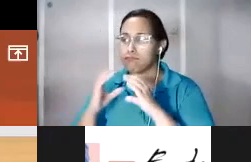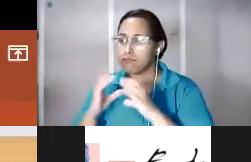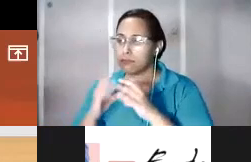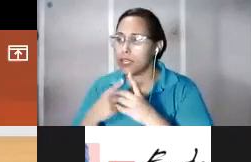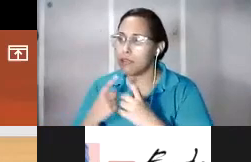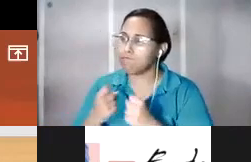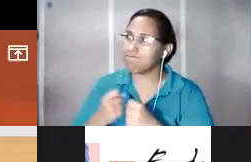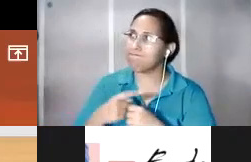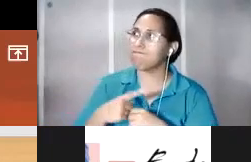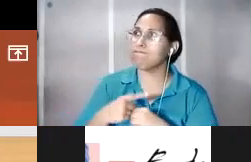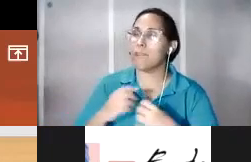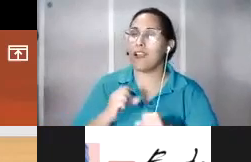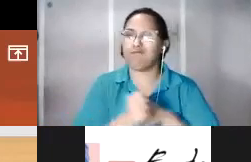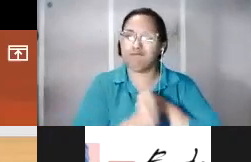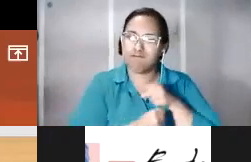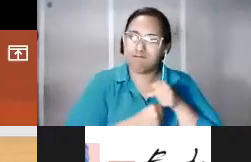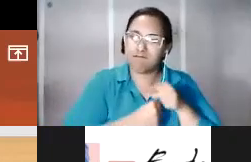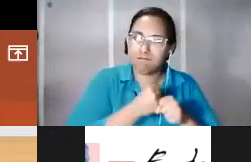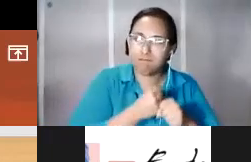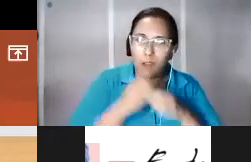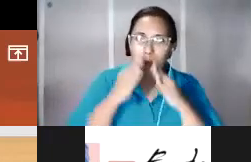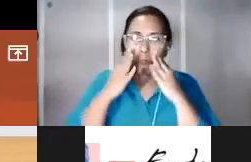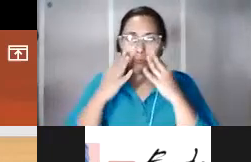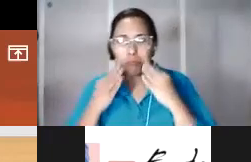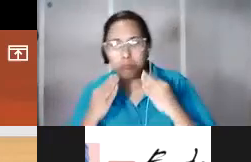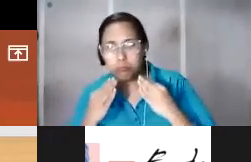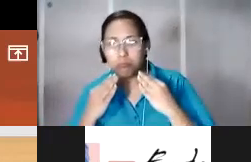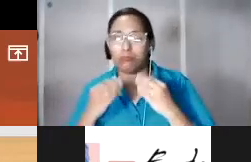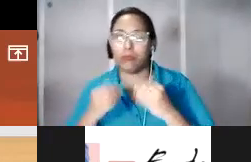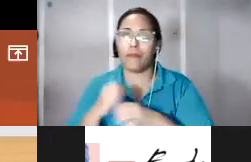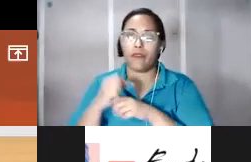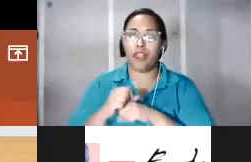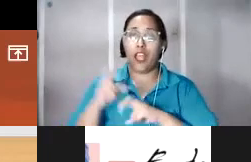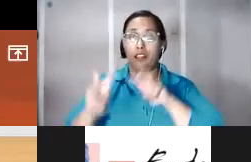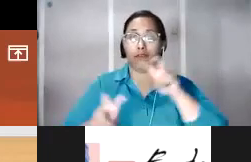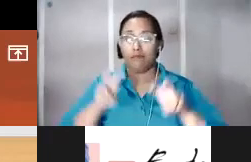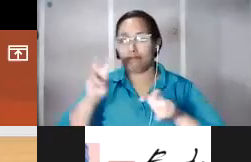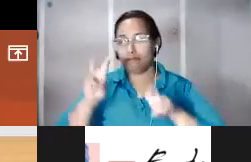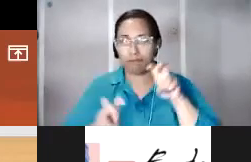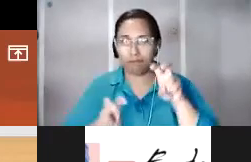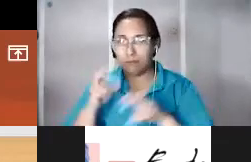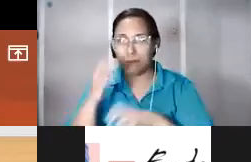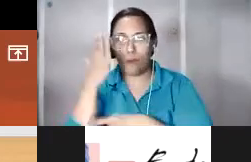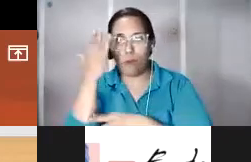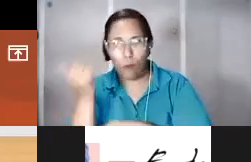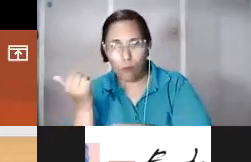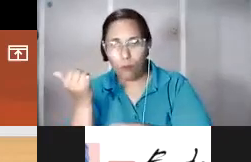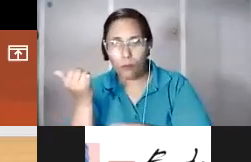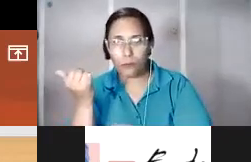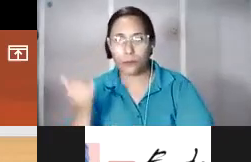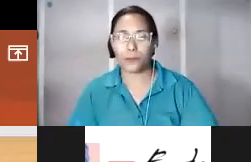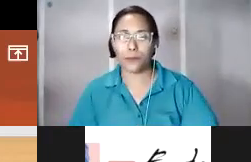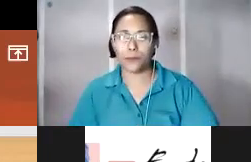cierta nostalgia del Carnaval, con cierta nostalgia de